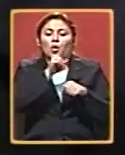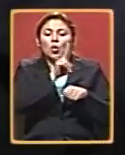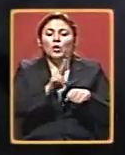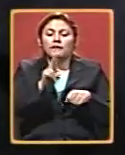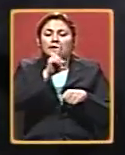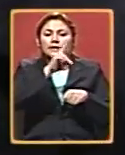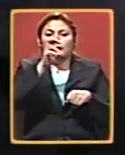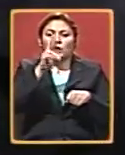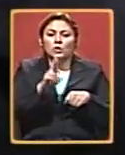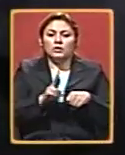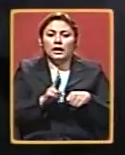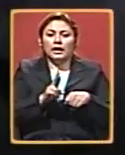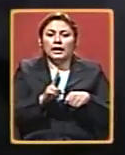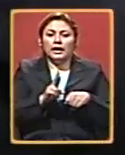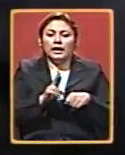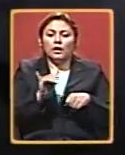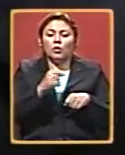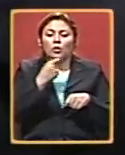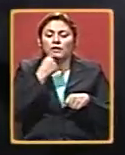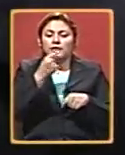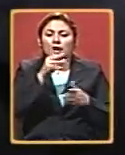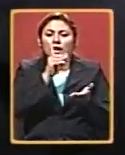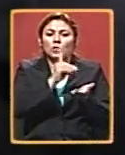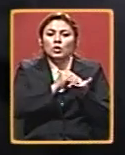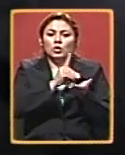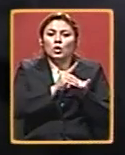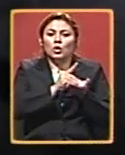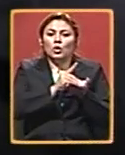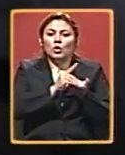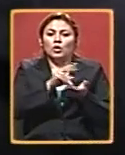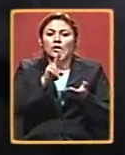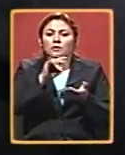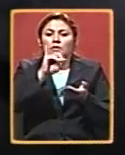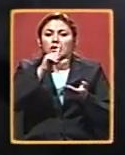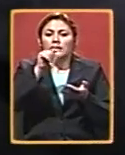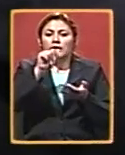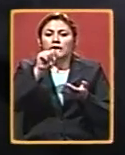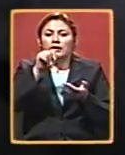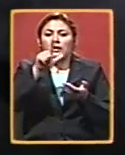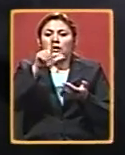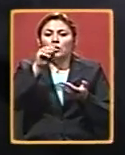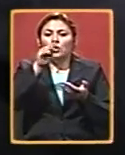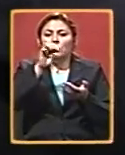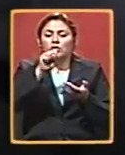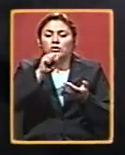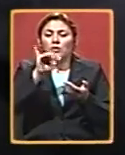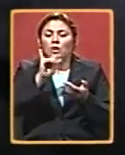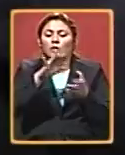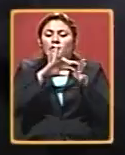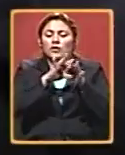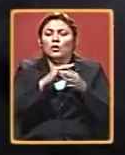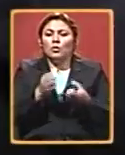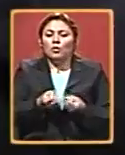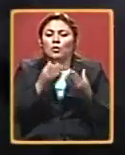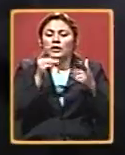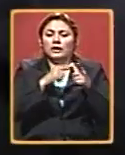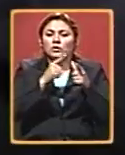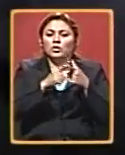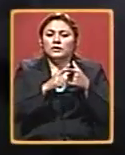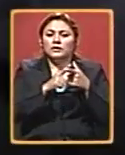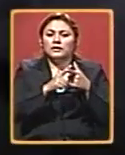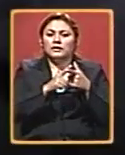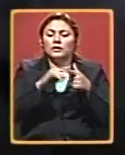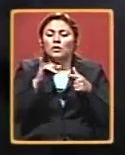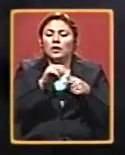Costa Rica, donde, como decía el doctor Villalobos, es una relación pública-pública, ¿verdad? Y que marca un hito, ¿verdad? Porque es